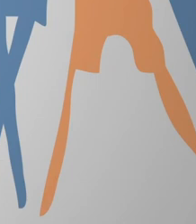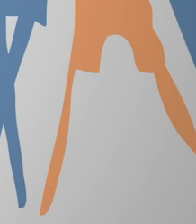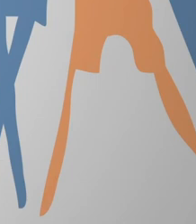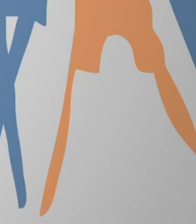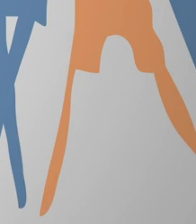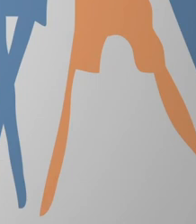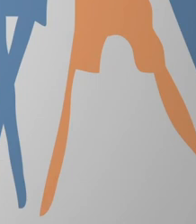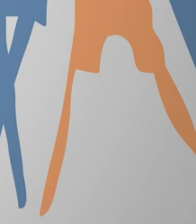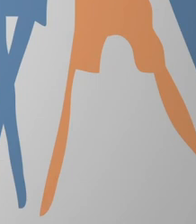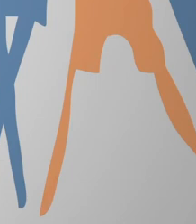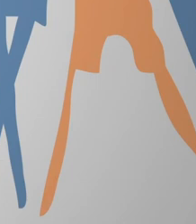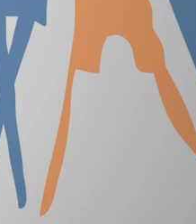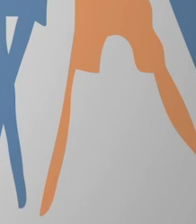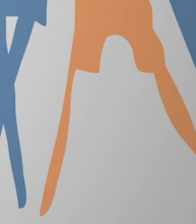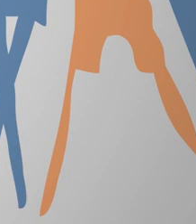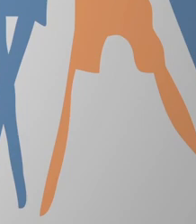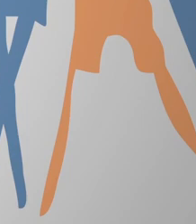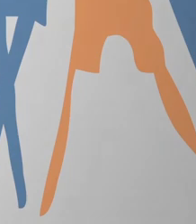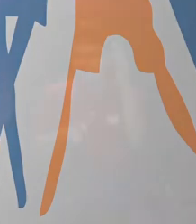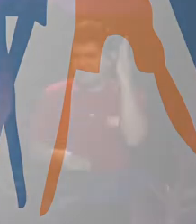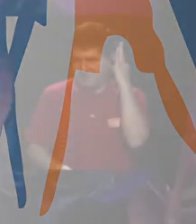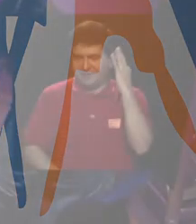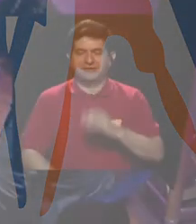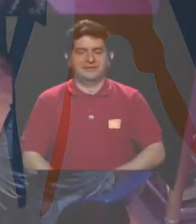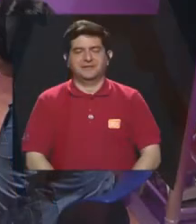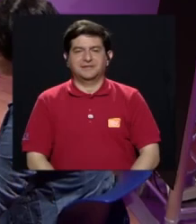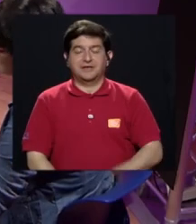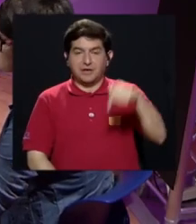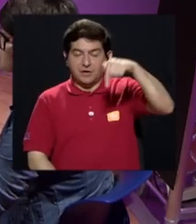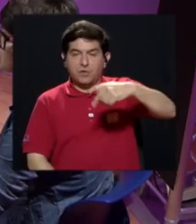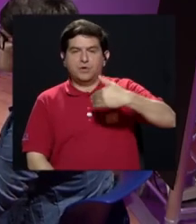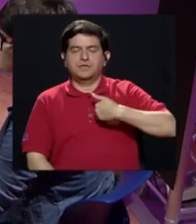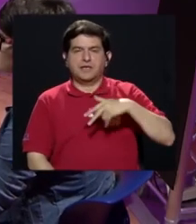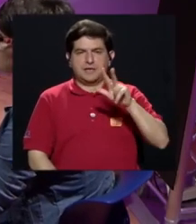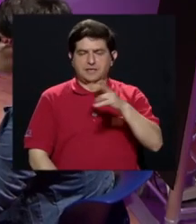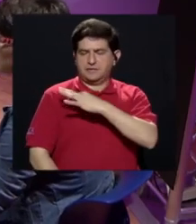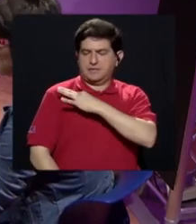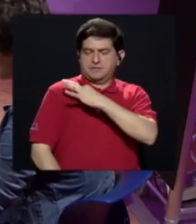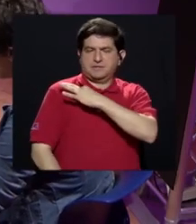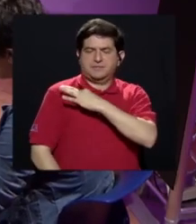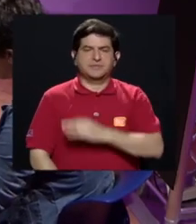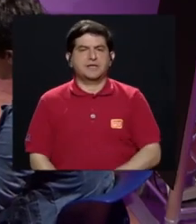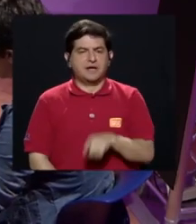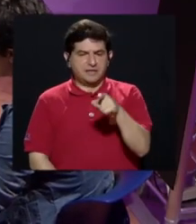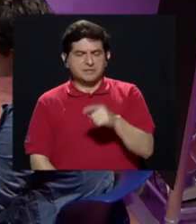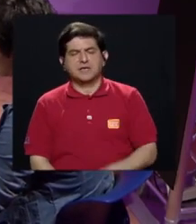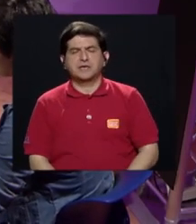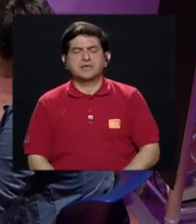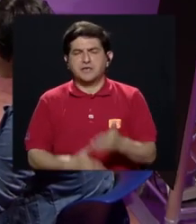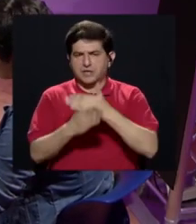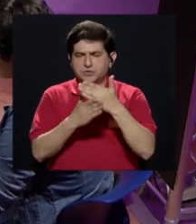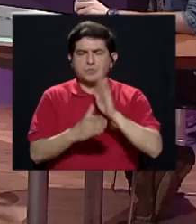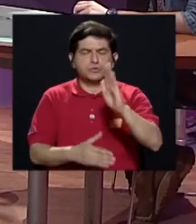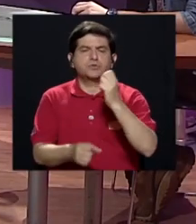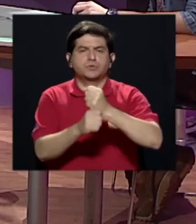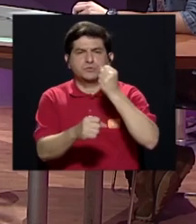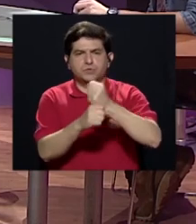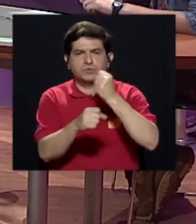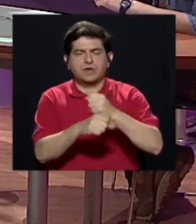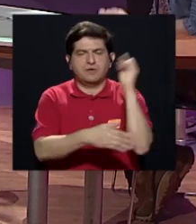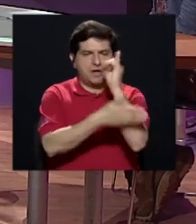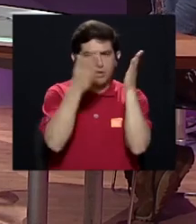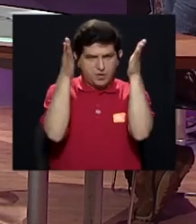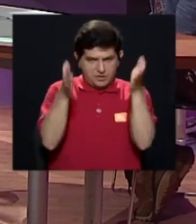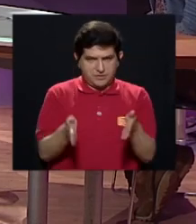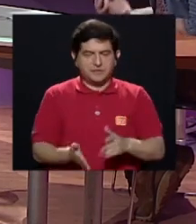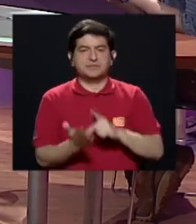Buenas, este es un programa de Palabra de Mujer. Hoy tenemos tres invitadas que nos van a compartir su trabajo como